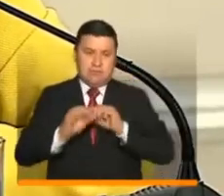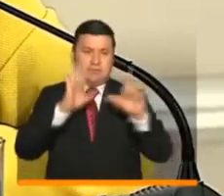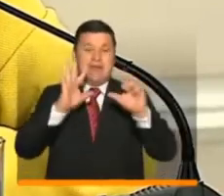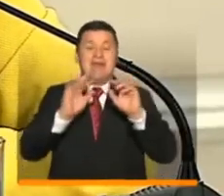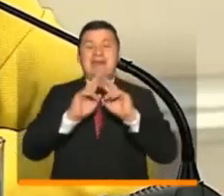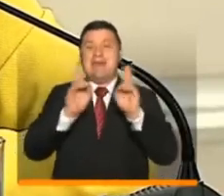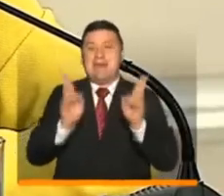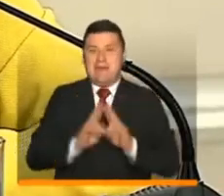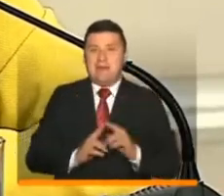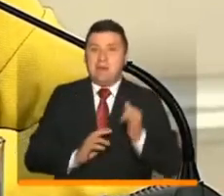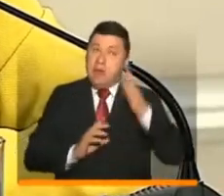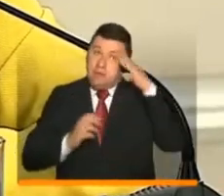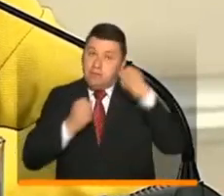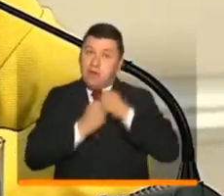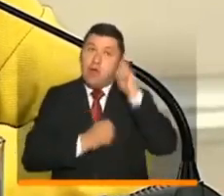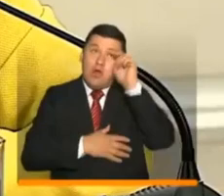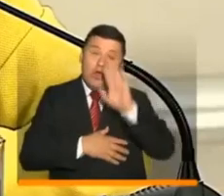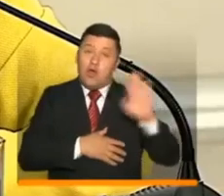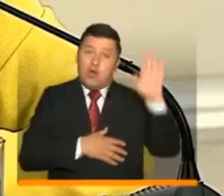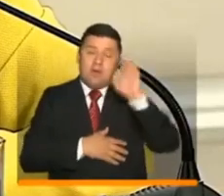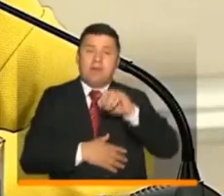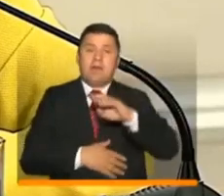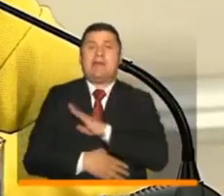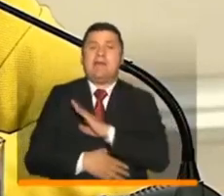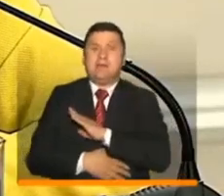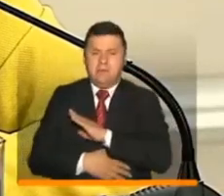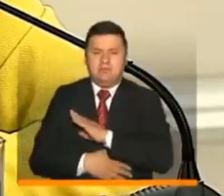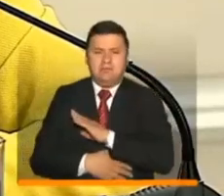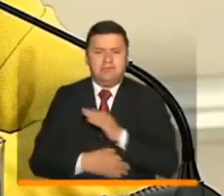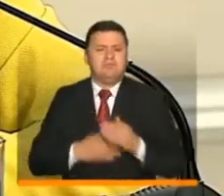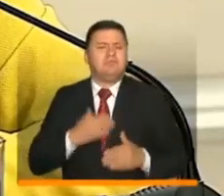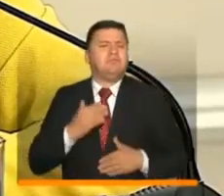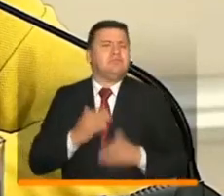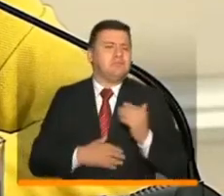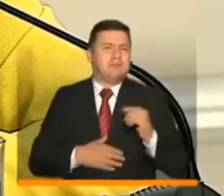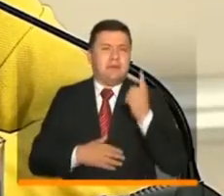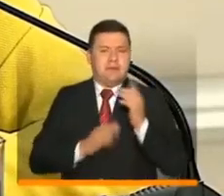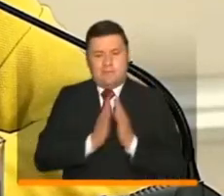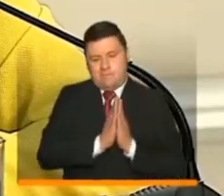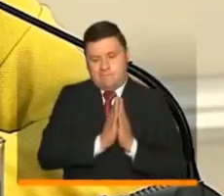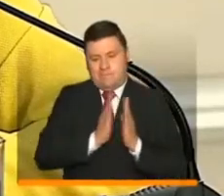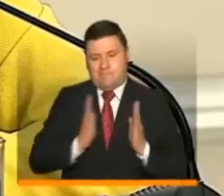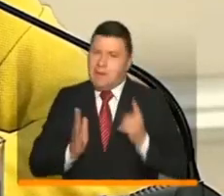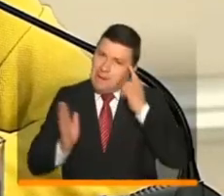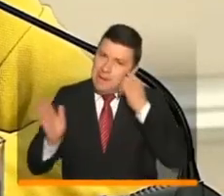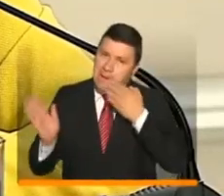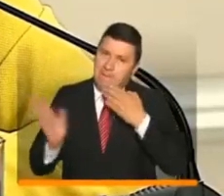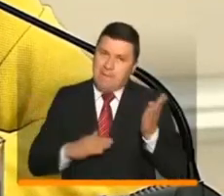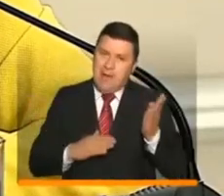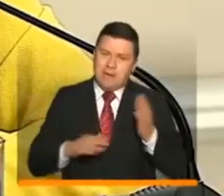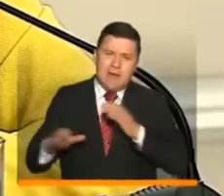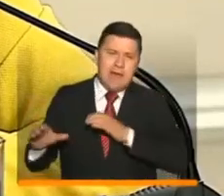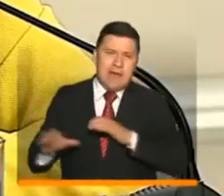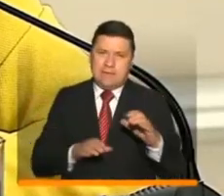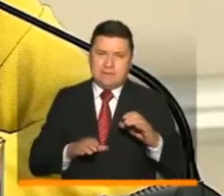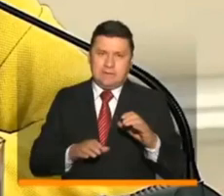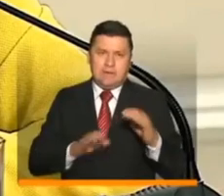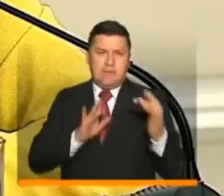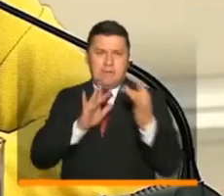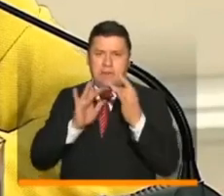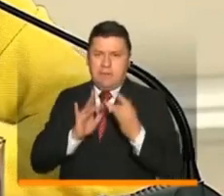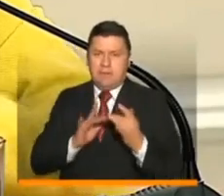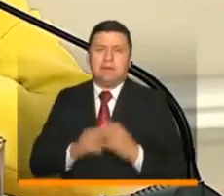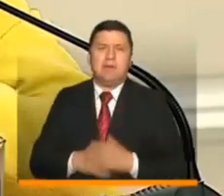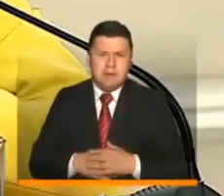hicimos con los gobernadores y con los alcaldes, iniciamos la primera fase del plan Ejecutando y